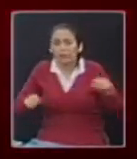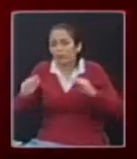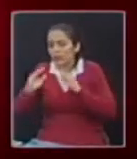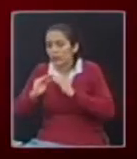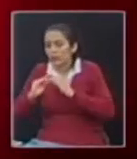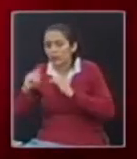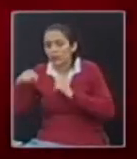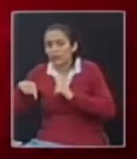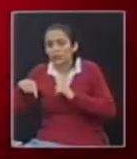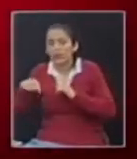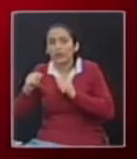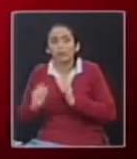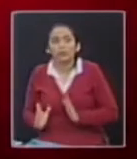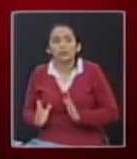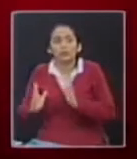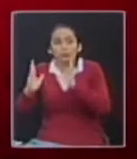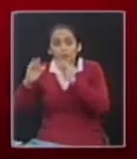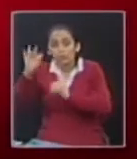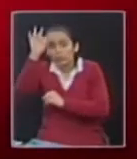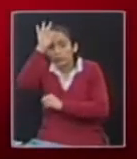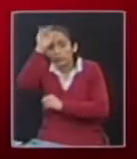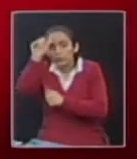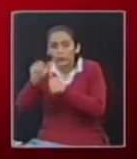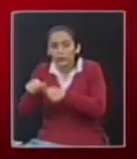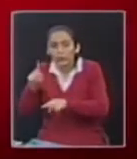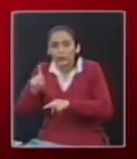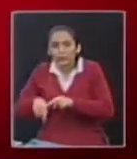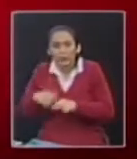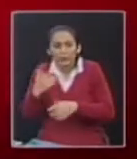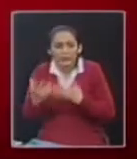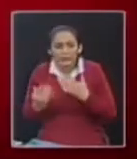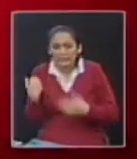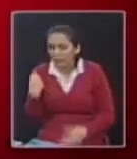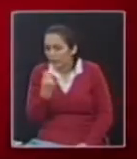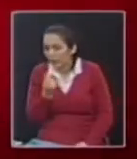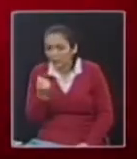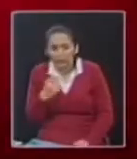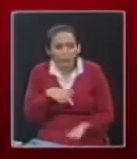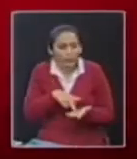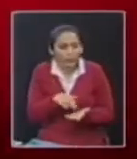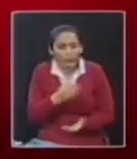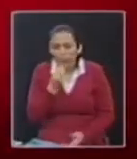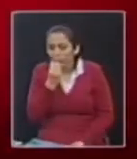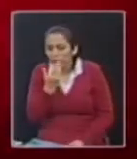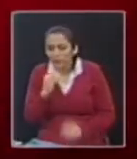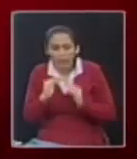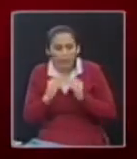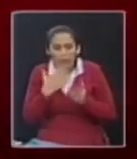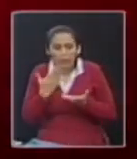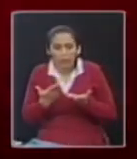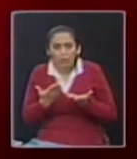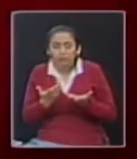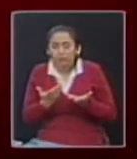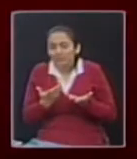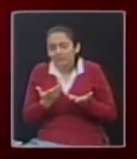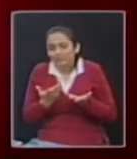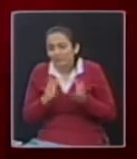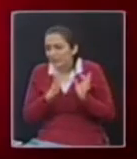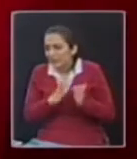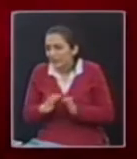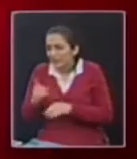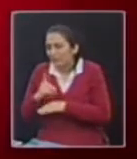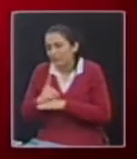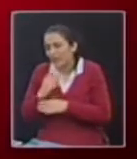ciudad y con la falta de recursos que tienen, a veces abandonan los tratamientos y precisamente esto